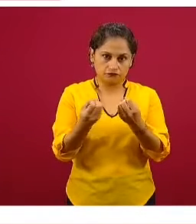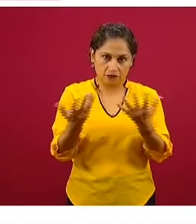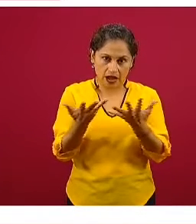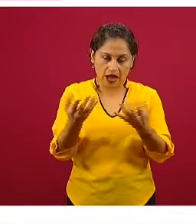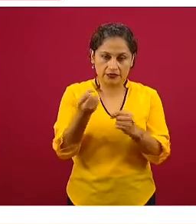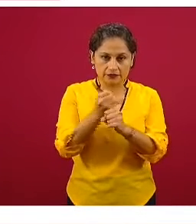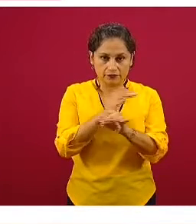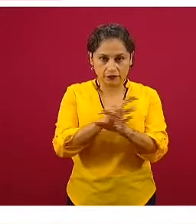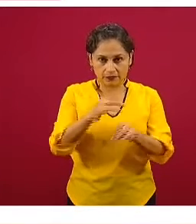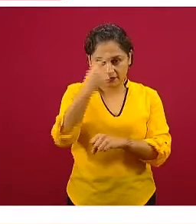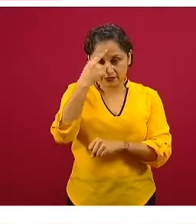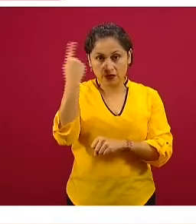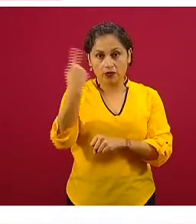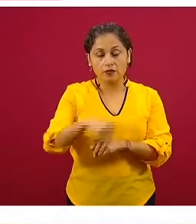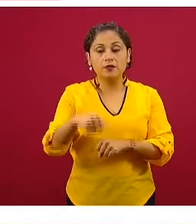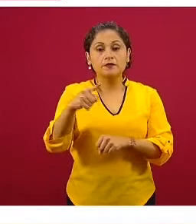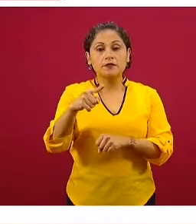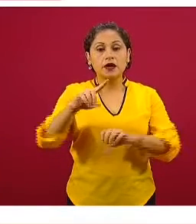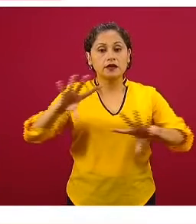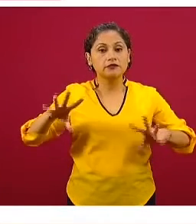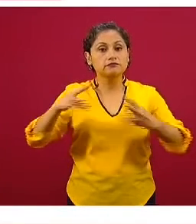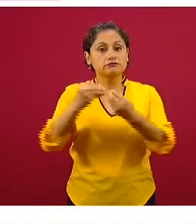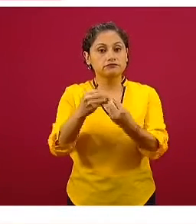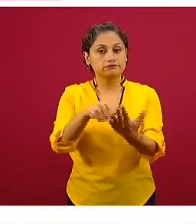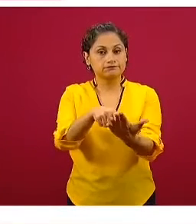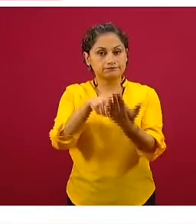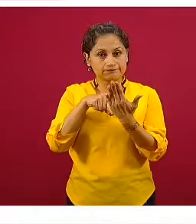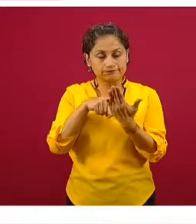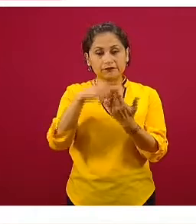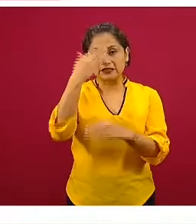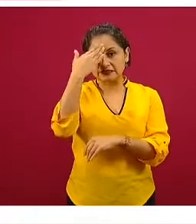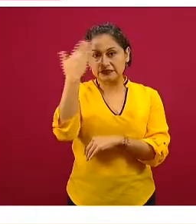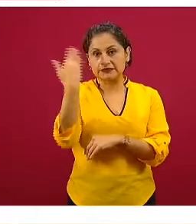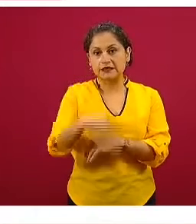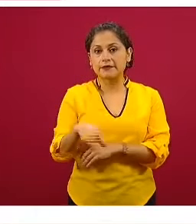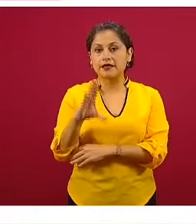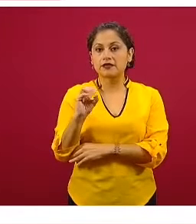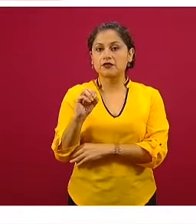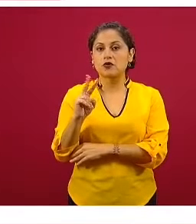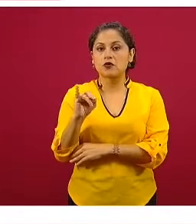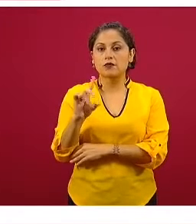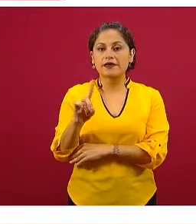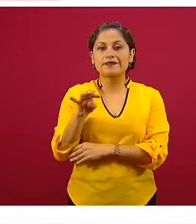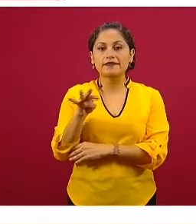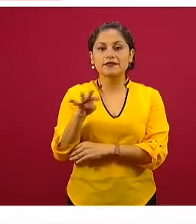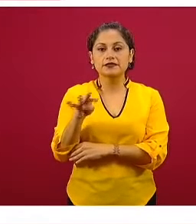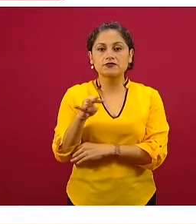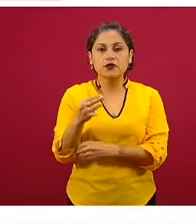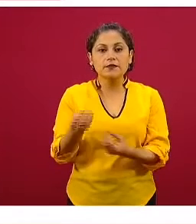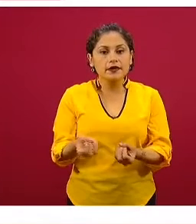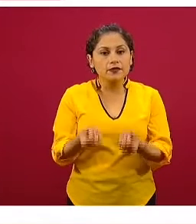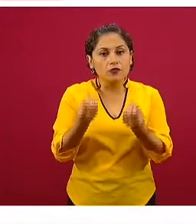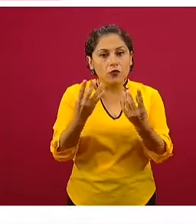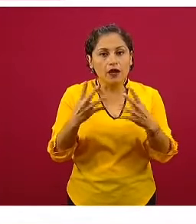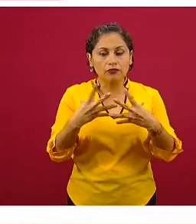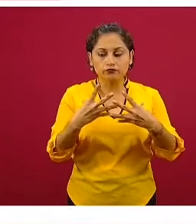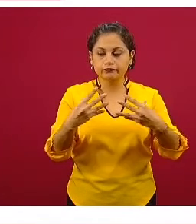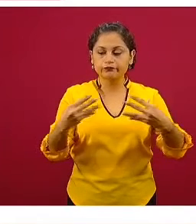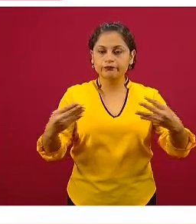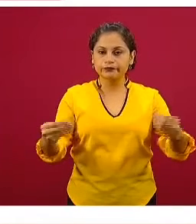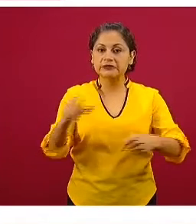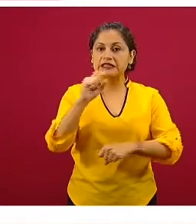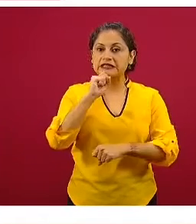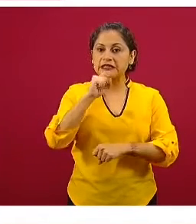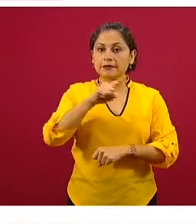información para conocer cuál es el panorama y el perfil de COVID-19 en México y que esto aporte la información necesaria para la toma